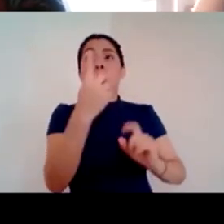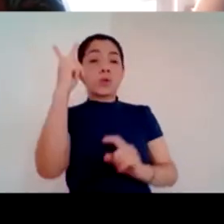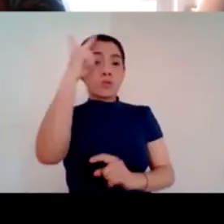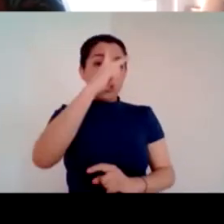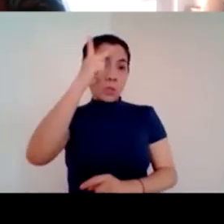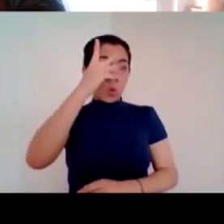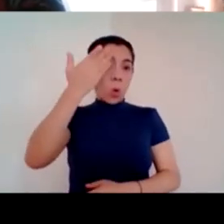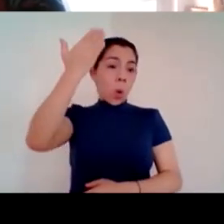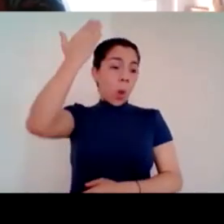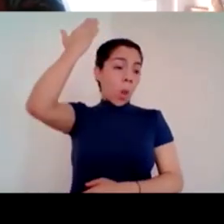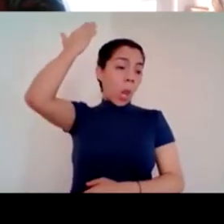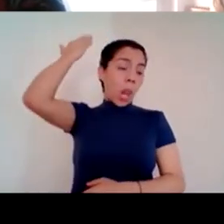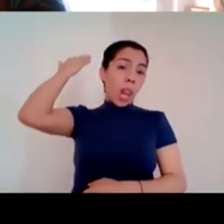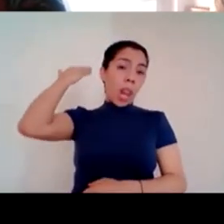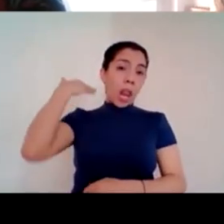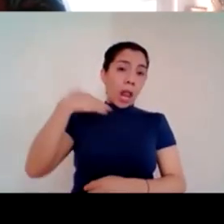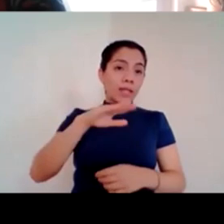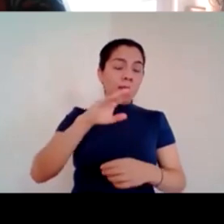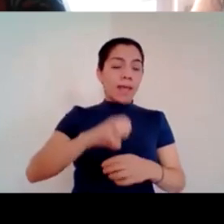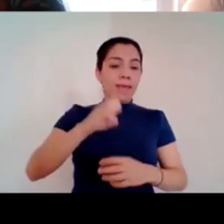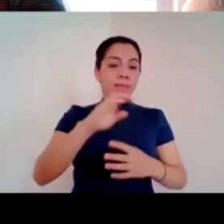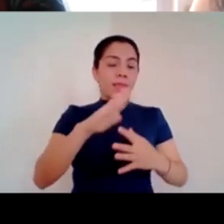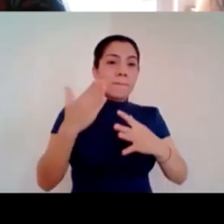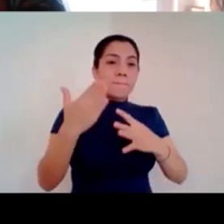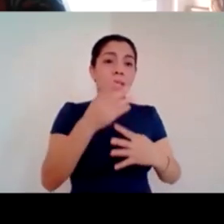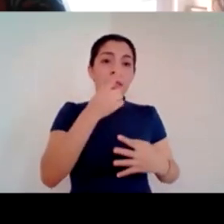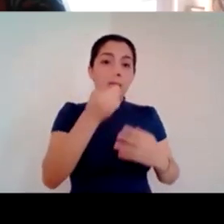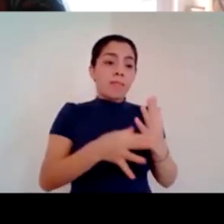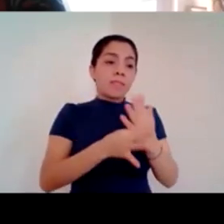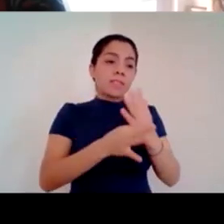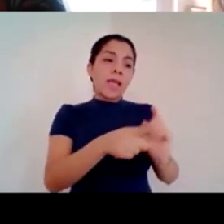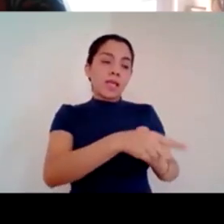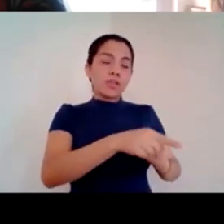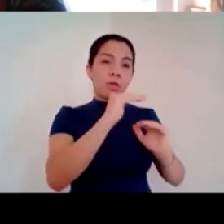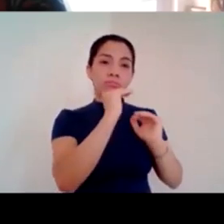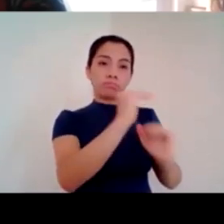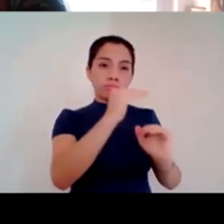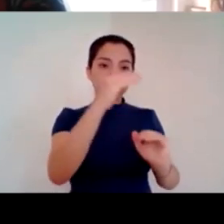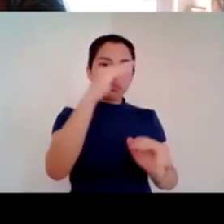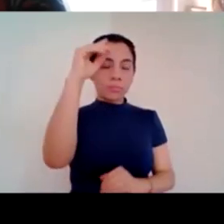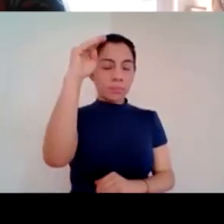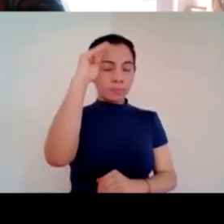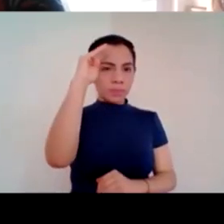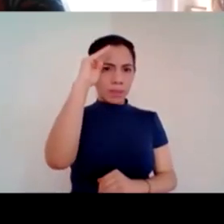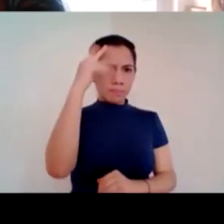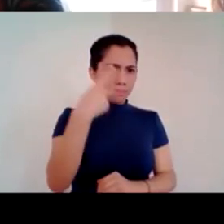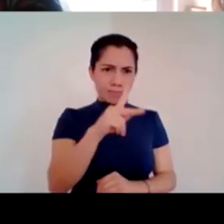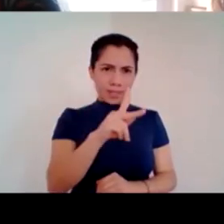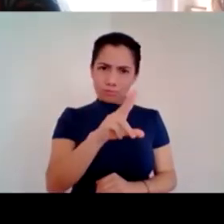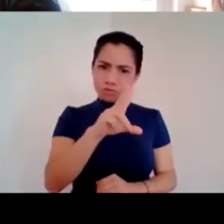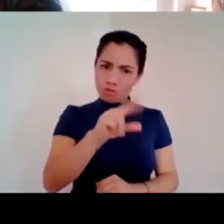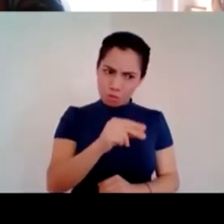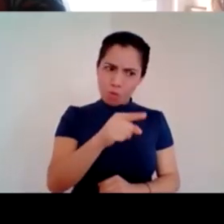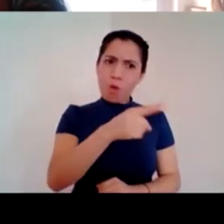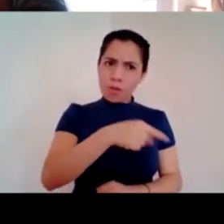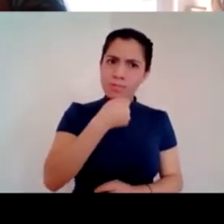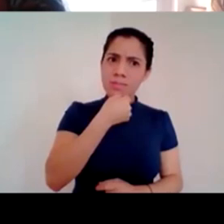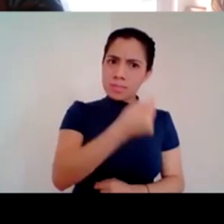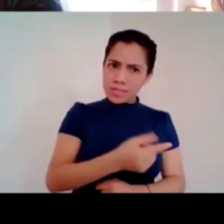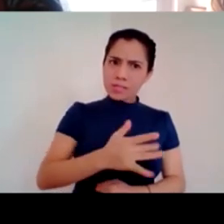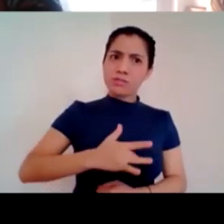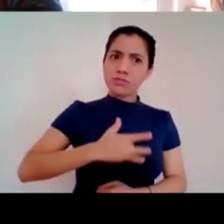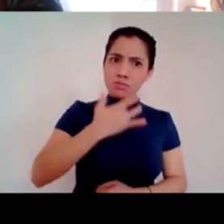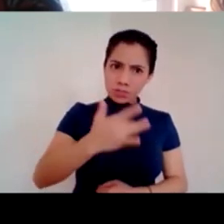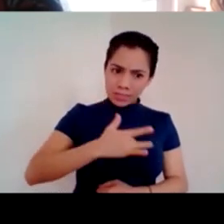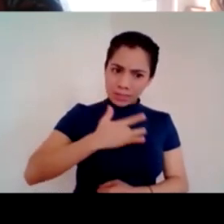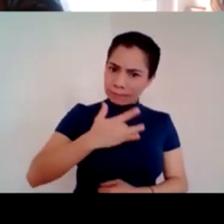etcétera como pero tienen una percepción de la vida la sienten nosotros nos movemos como